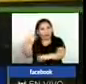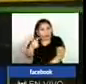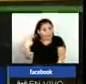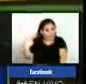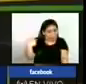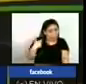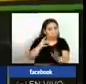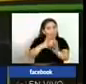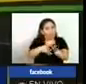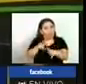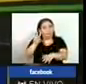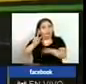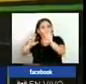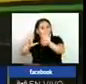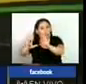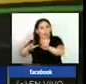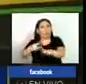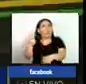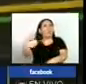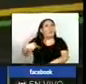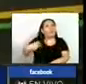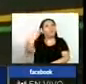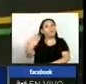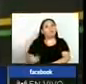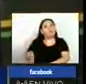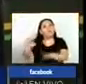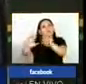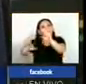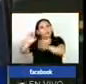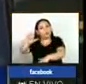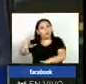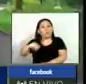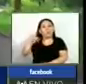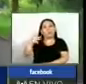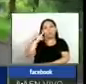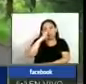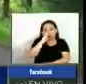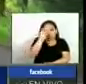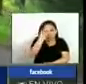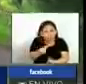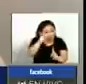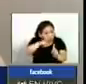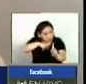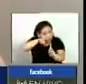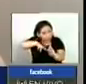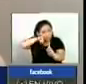realizada el 18 de junio y fueron objeto de exámenes diarios